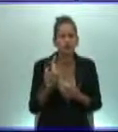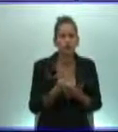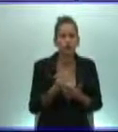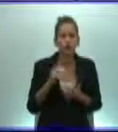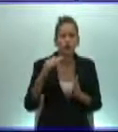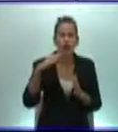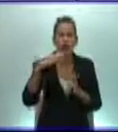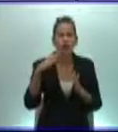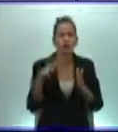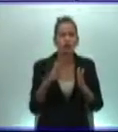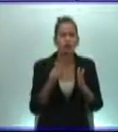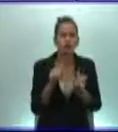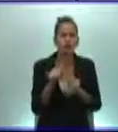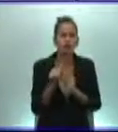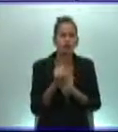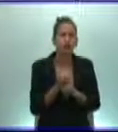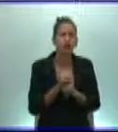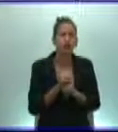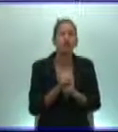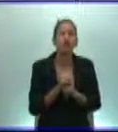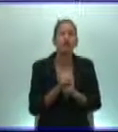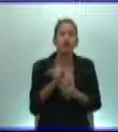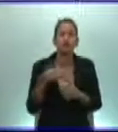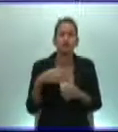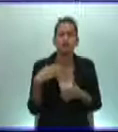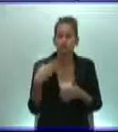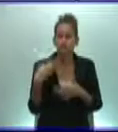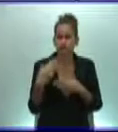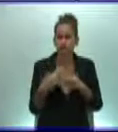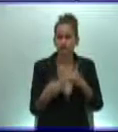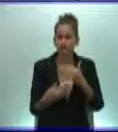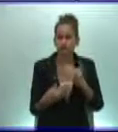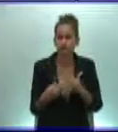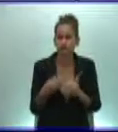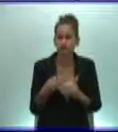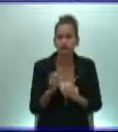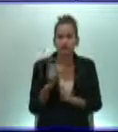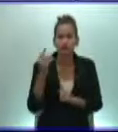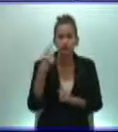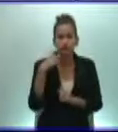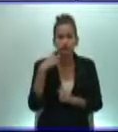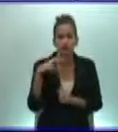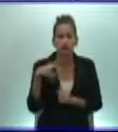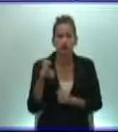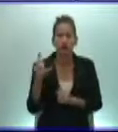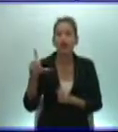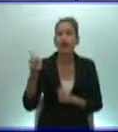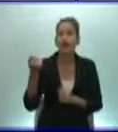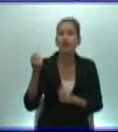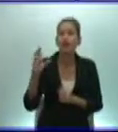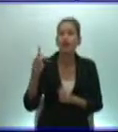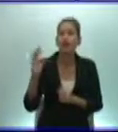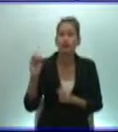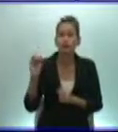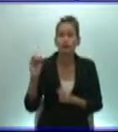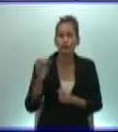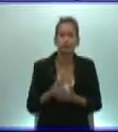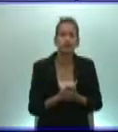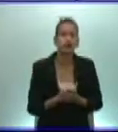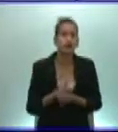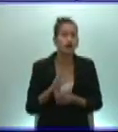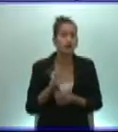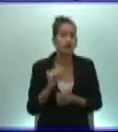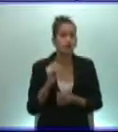iguales. Vamos entonces a proceder para encontrar el lado. Estamos hablando de que el segmento